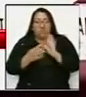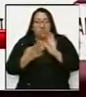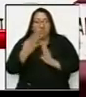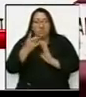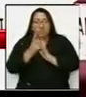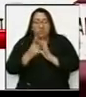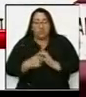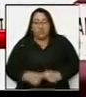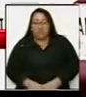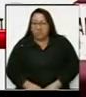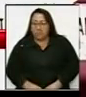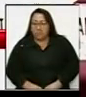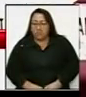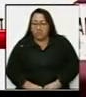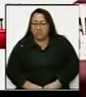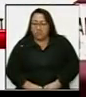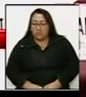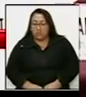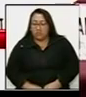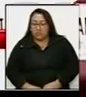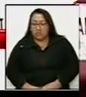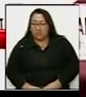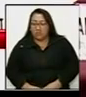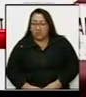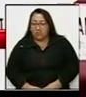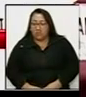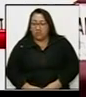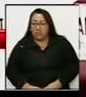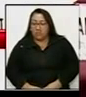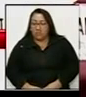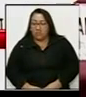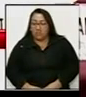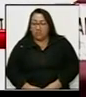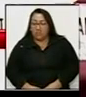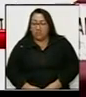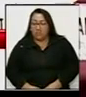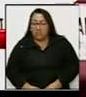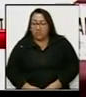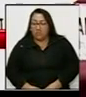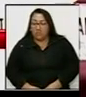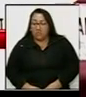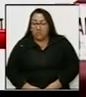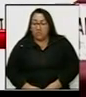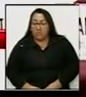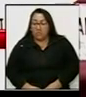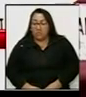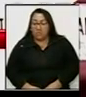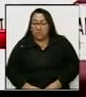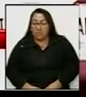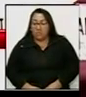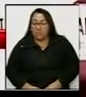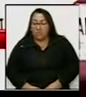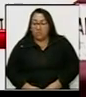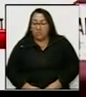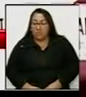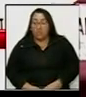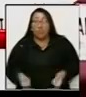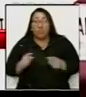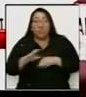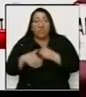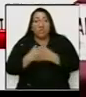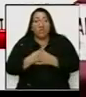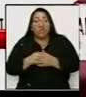del dictamen, la excepción del quórum cuando éste tenga licencia. De lo contrario, al requerirse la totalidad